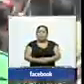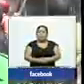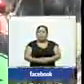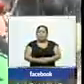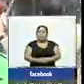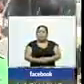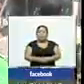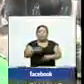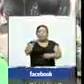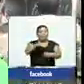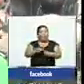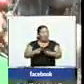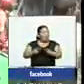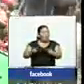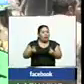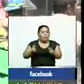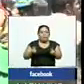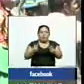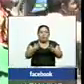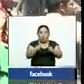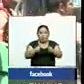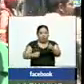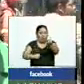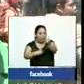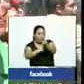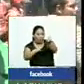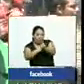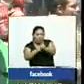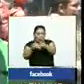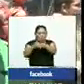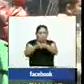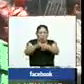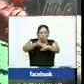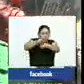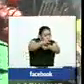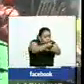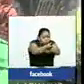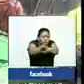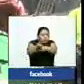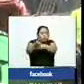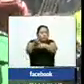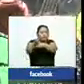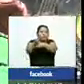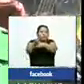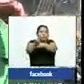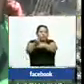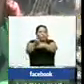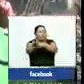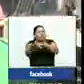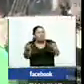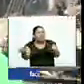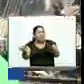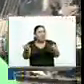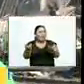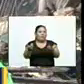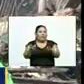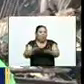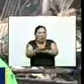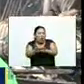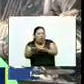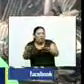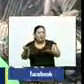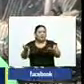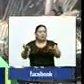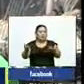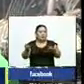La movilización de algunos equipos, ya mangueras y algún material que